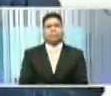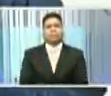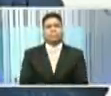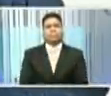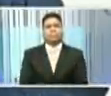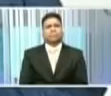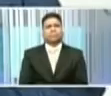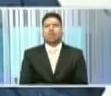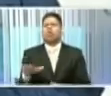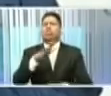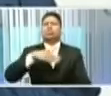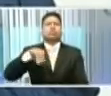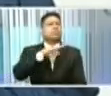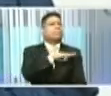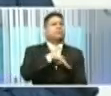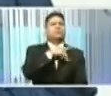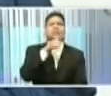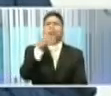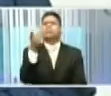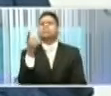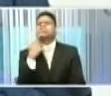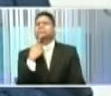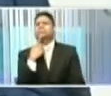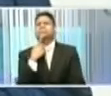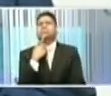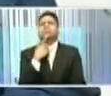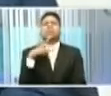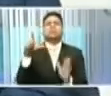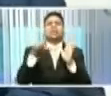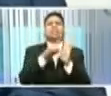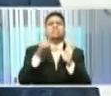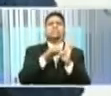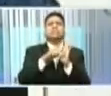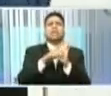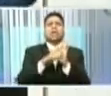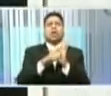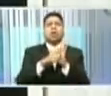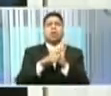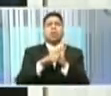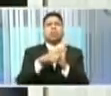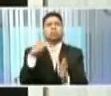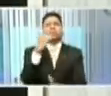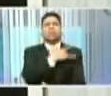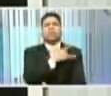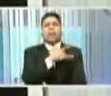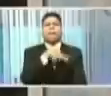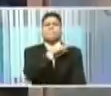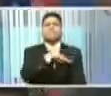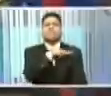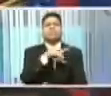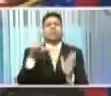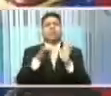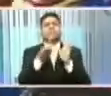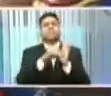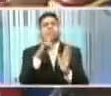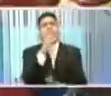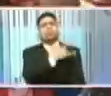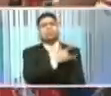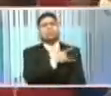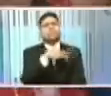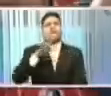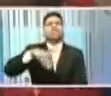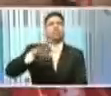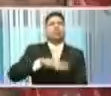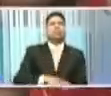¿Dónde están los misioneros de Robinson, Rivas y Sucre? Bueno,